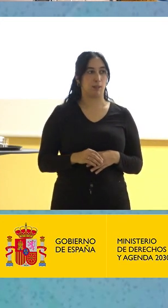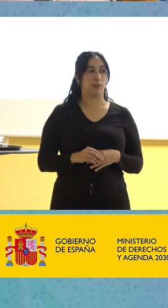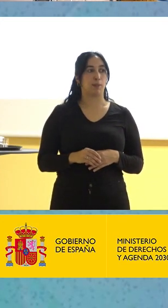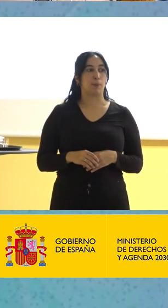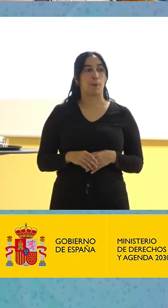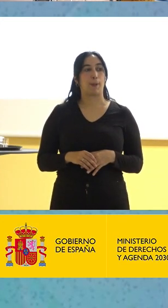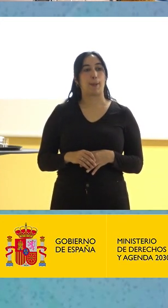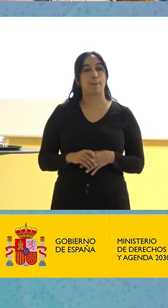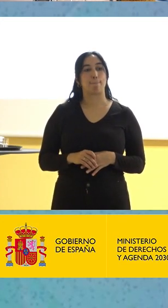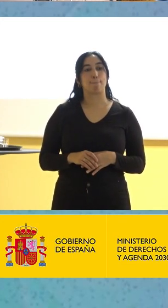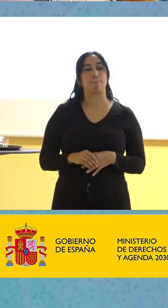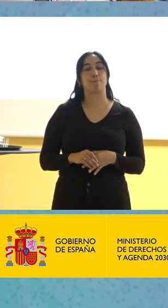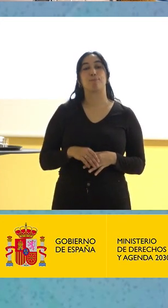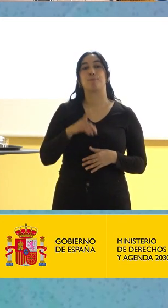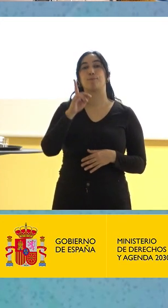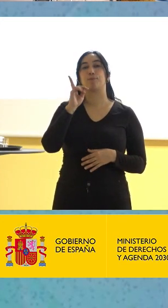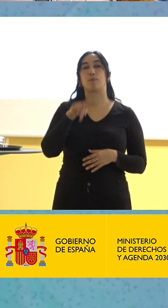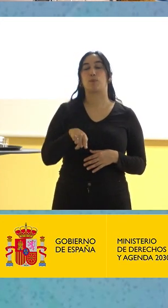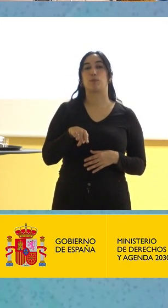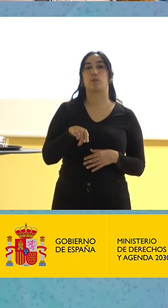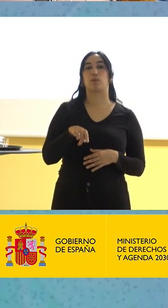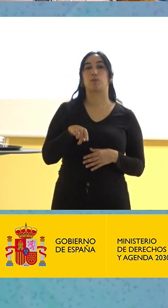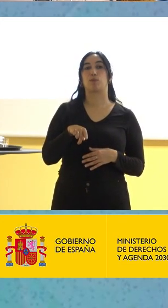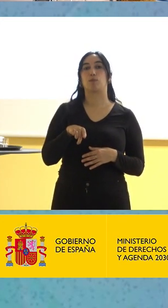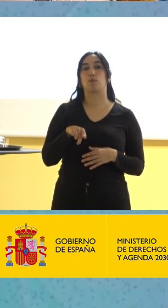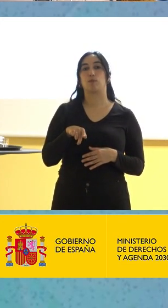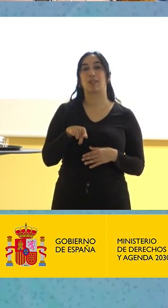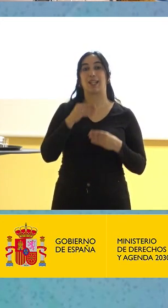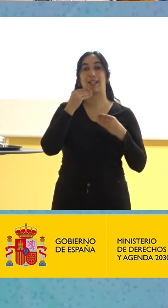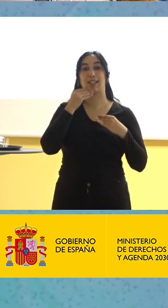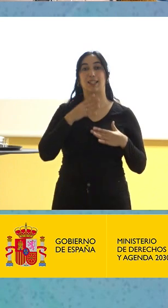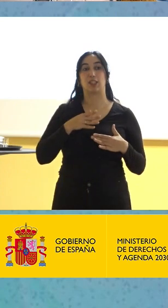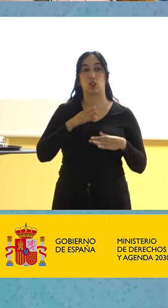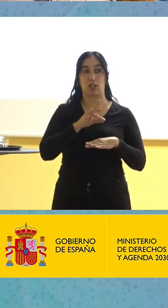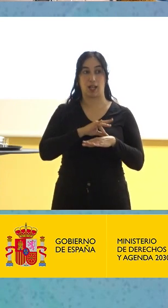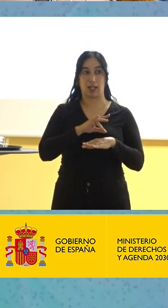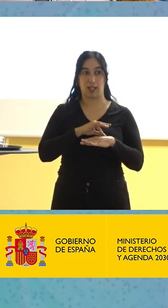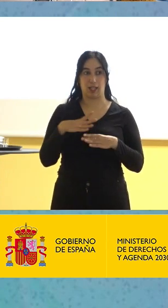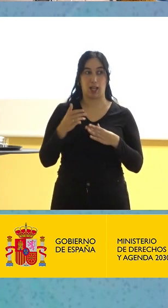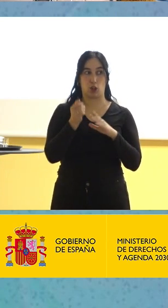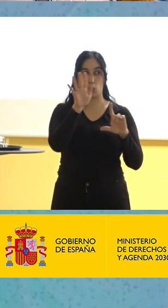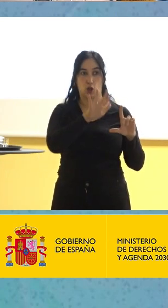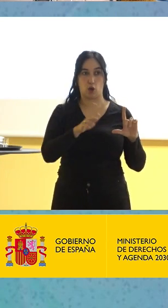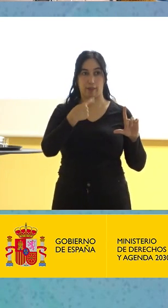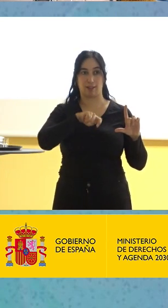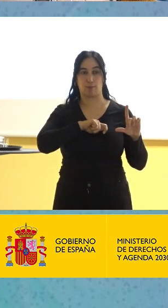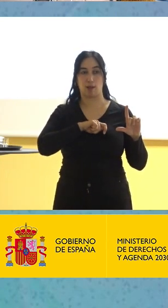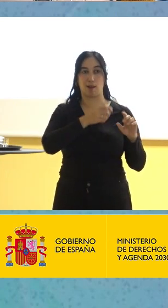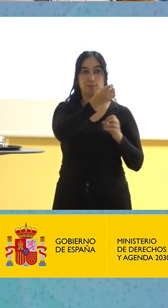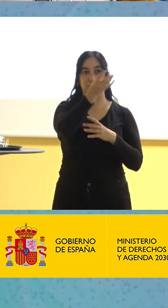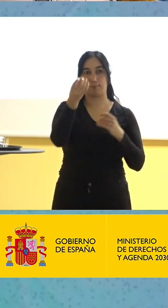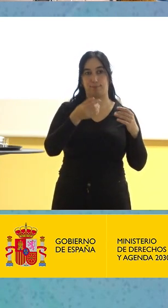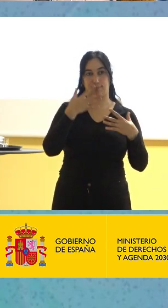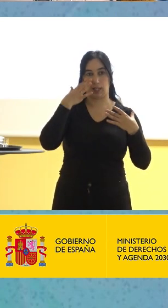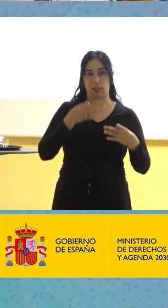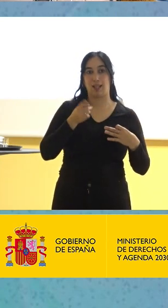Y asegurar la interoperabilidad de las historias clínicas en todo el territorio nacional y también con las redes